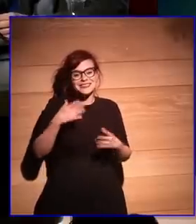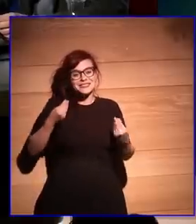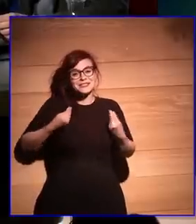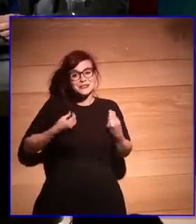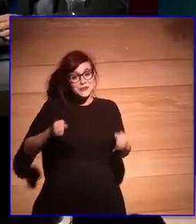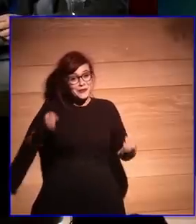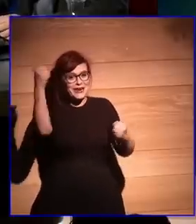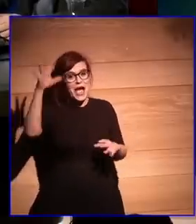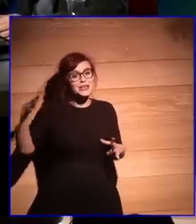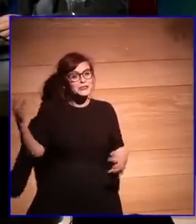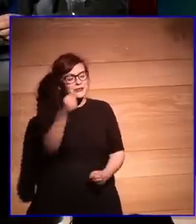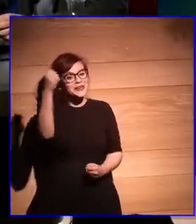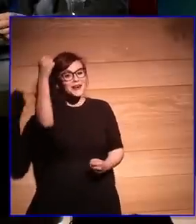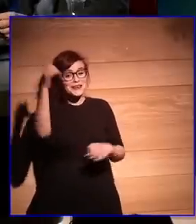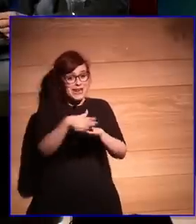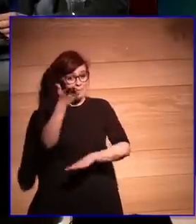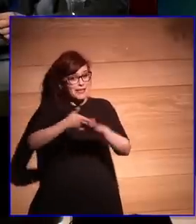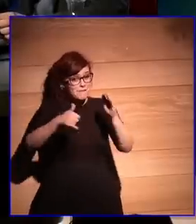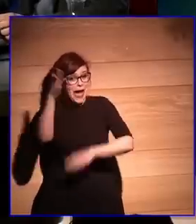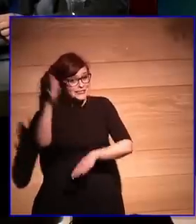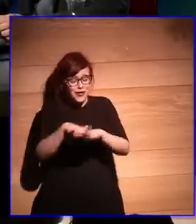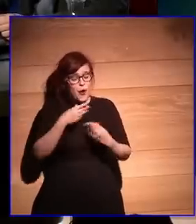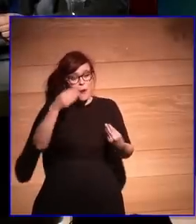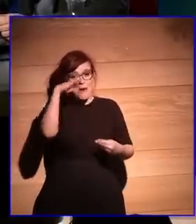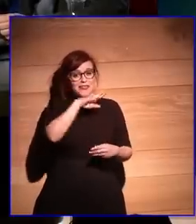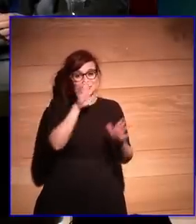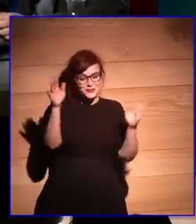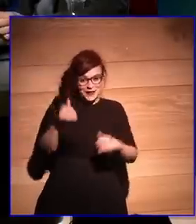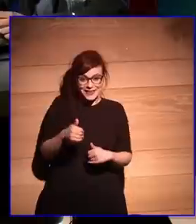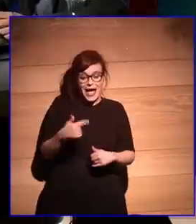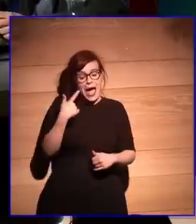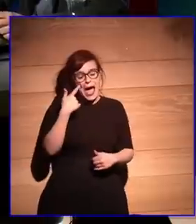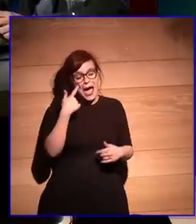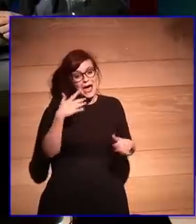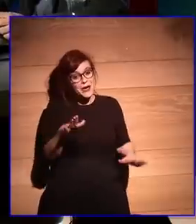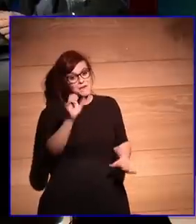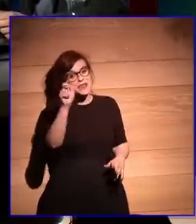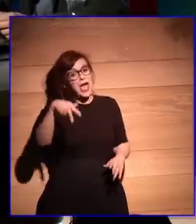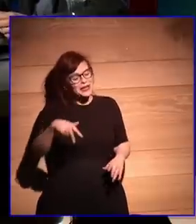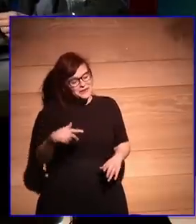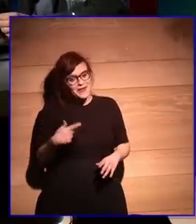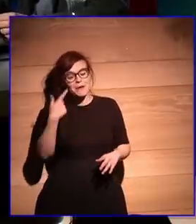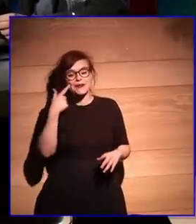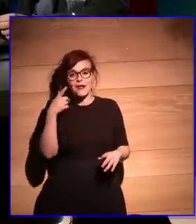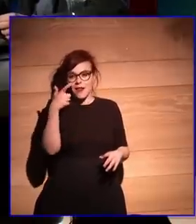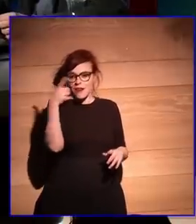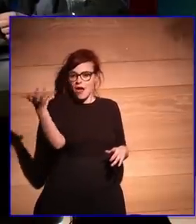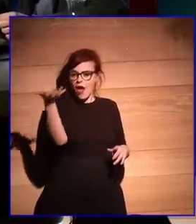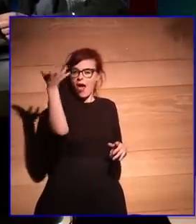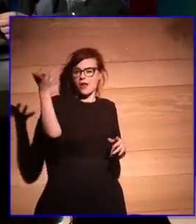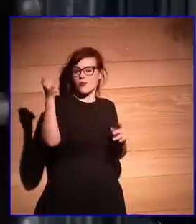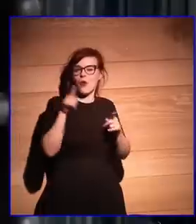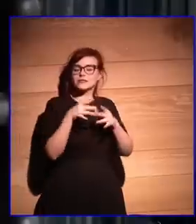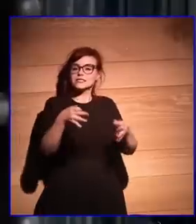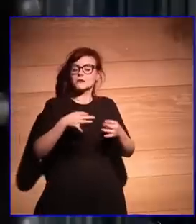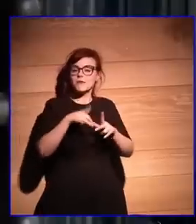drogas o algo, va a ser algo impresionante. Aunque si dentro no le hago antes un Caín, sí. Dentro del marco del narcisismo, su motor interno